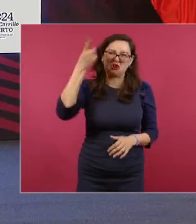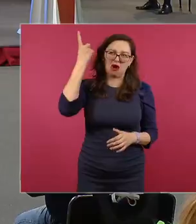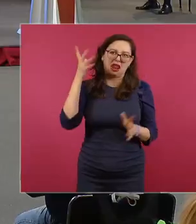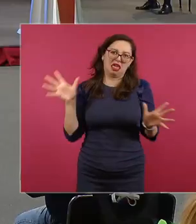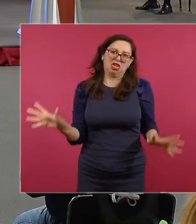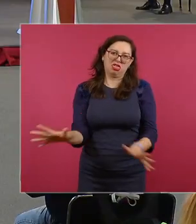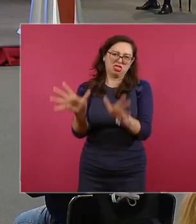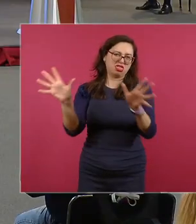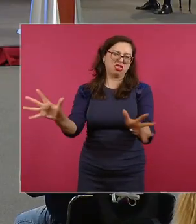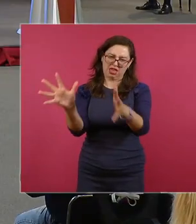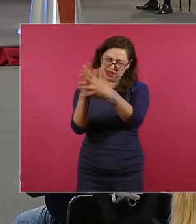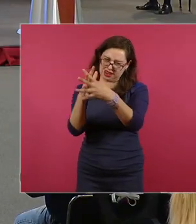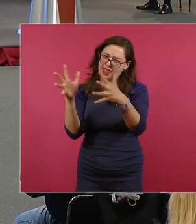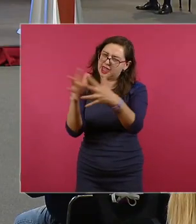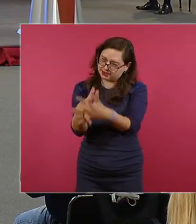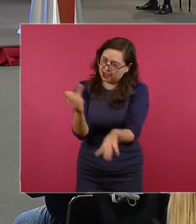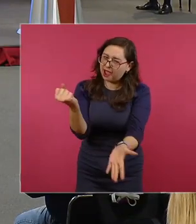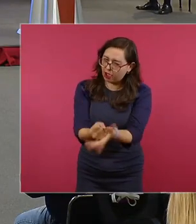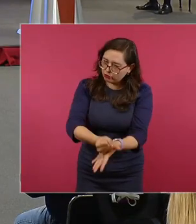el Medio Oriente.